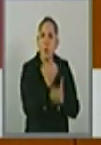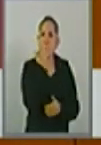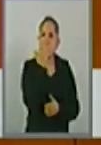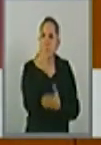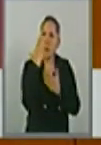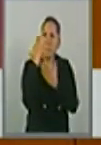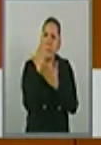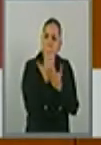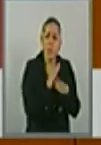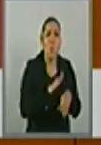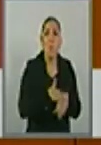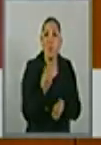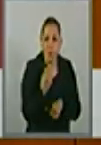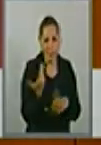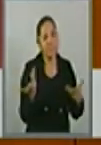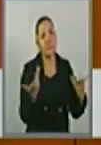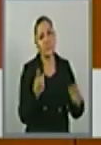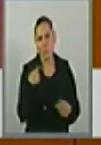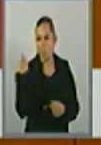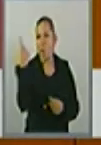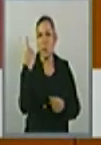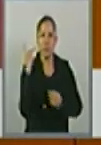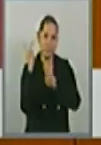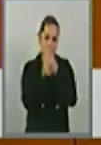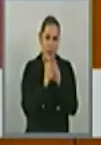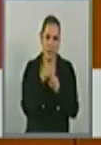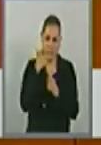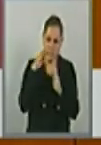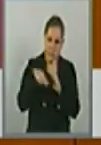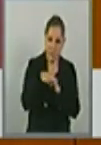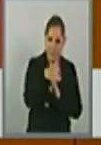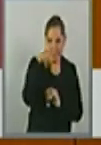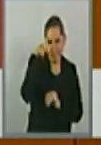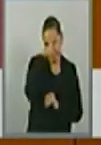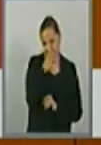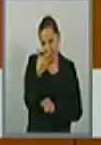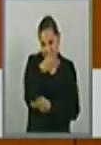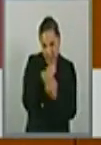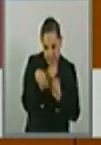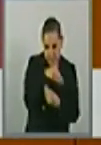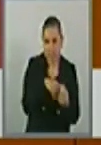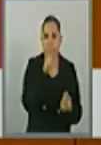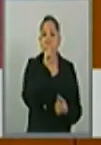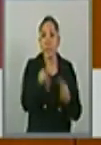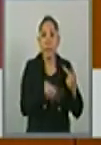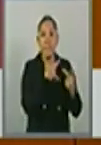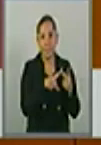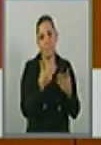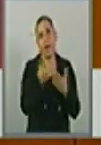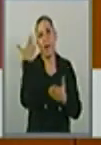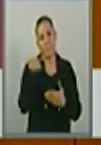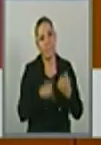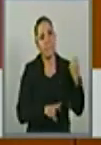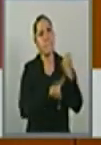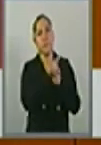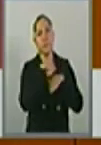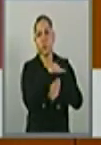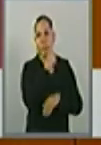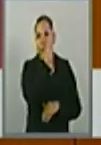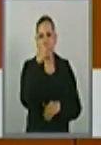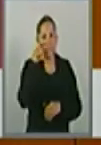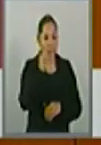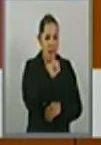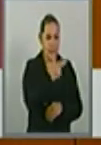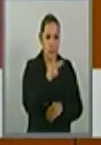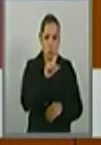como la crisis económica mundial la contingencia sanitaria de la fiebre ah1n1 y la advertencia de